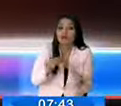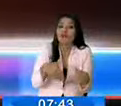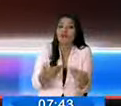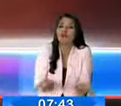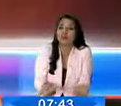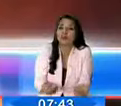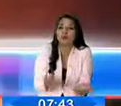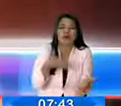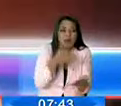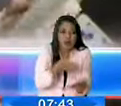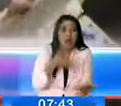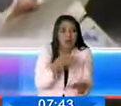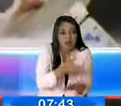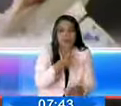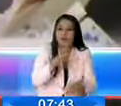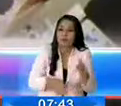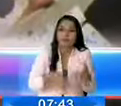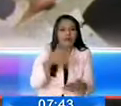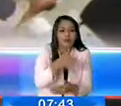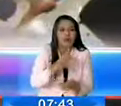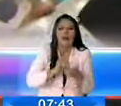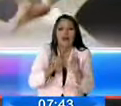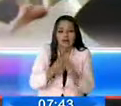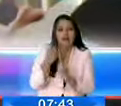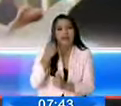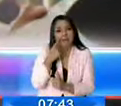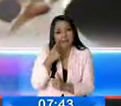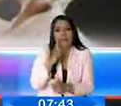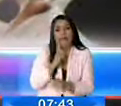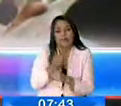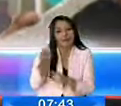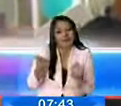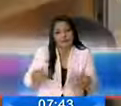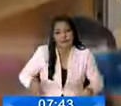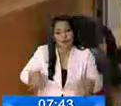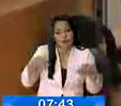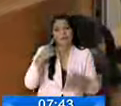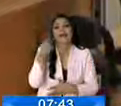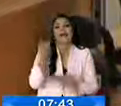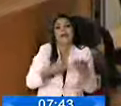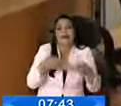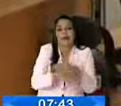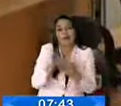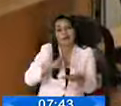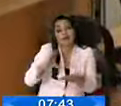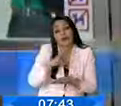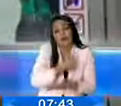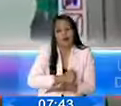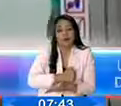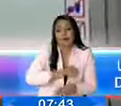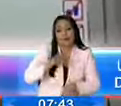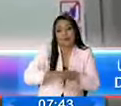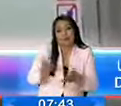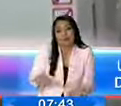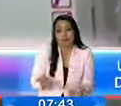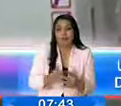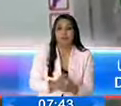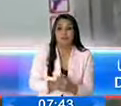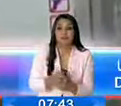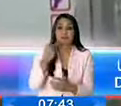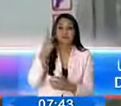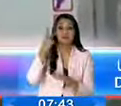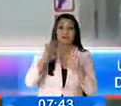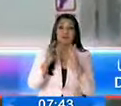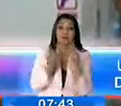que estar insistiendo, porque cada padre se ajusta a lo que le da el bolsillo. Autoridades y padres de familia aseguran no estar